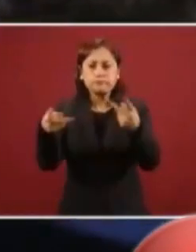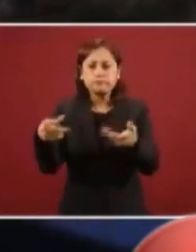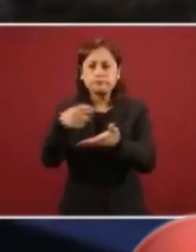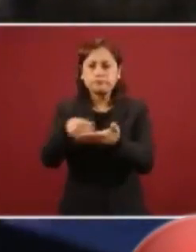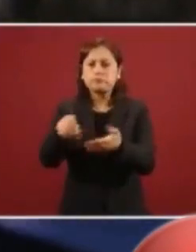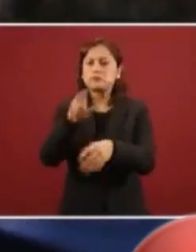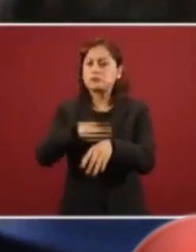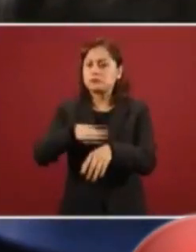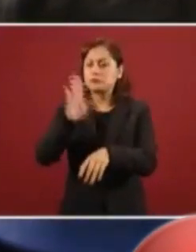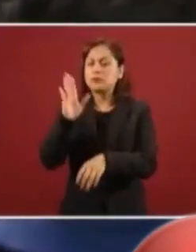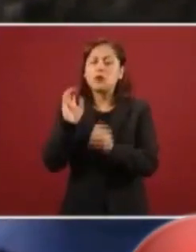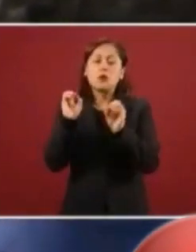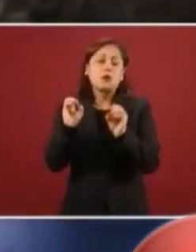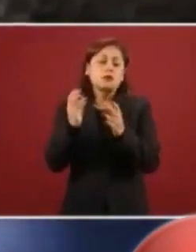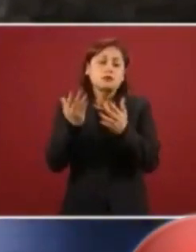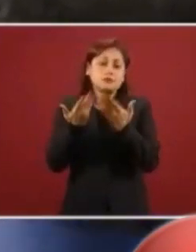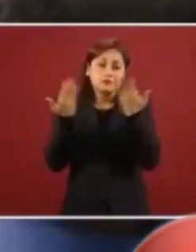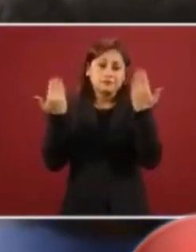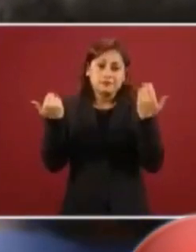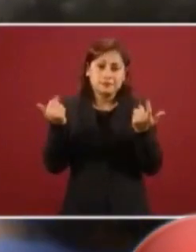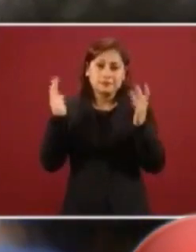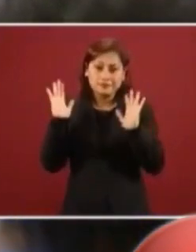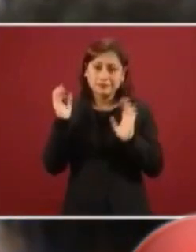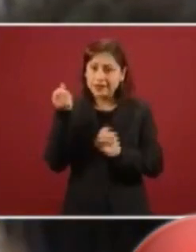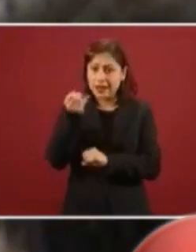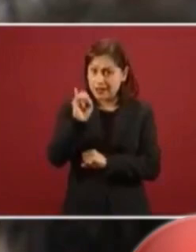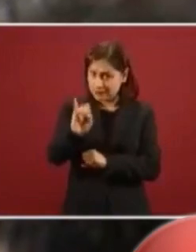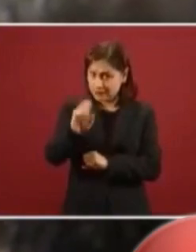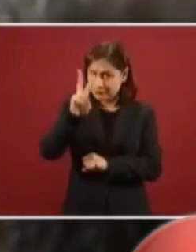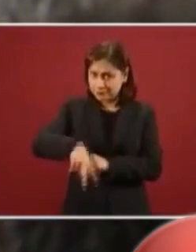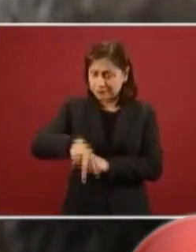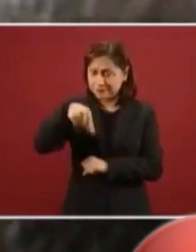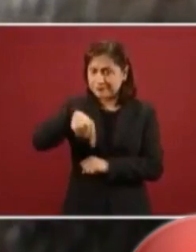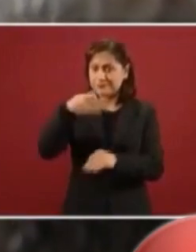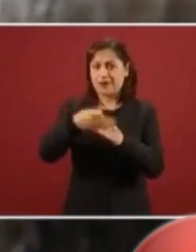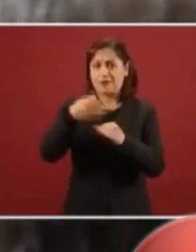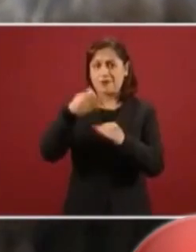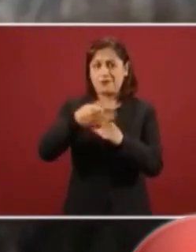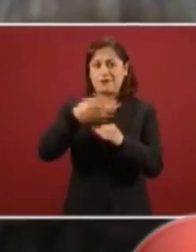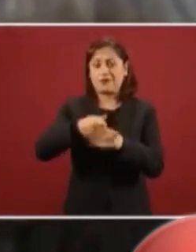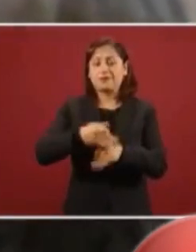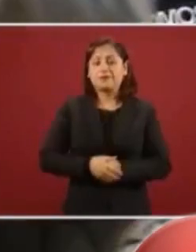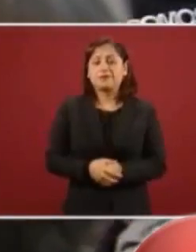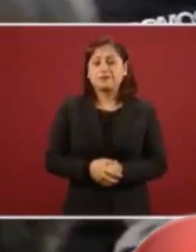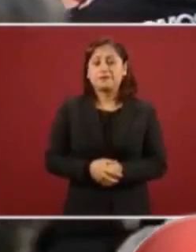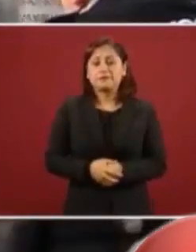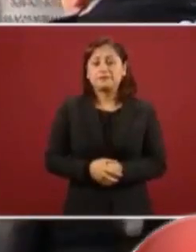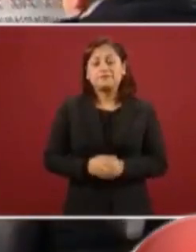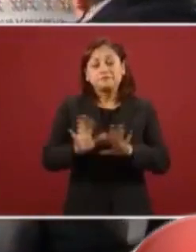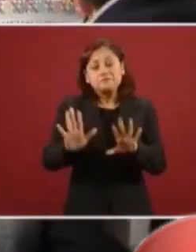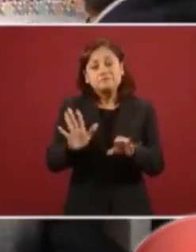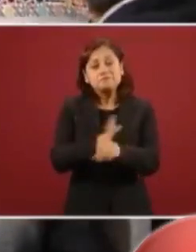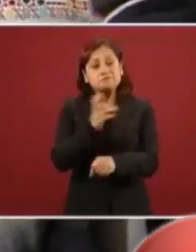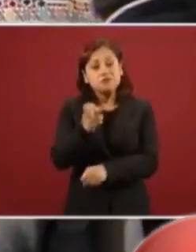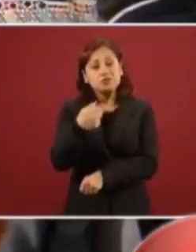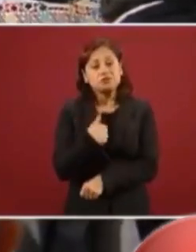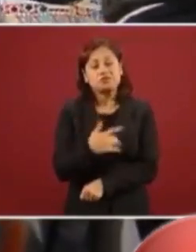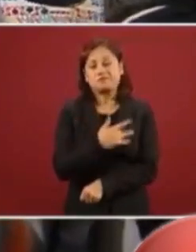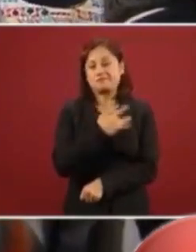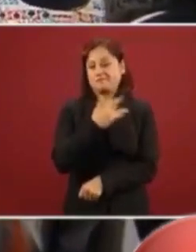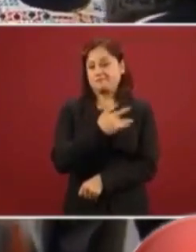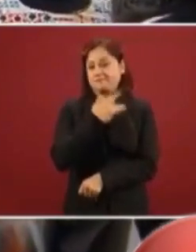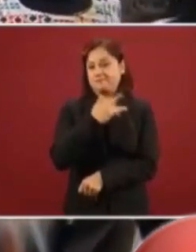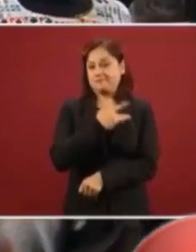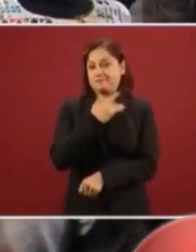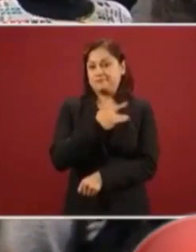pero eso es lo que está sucediendo entonces yo considero que la investigación que